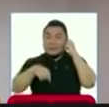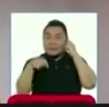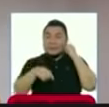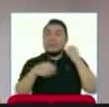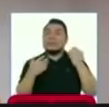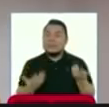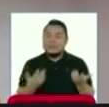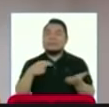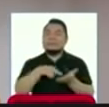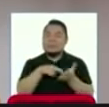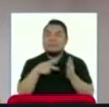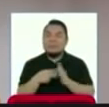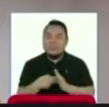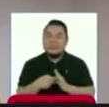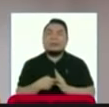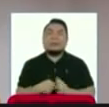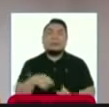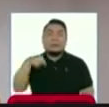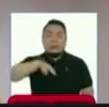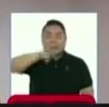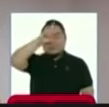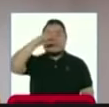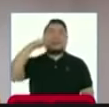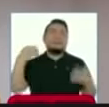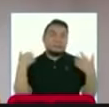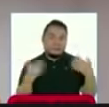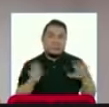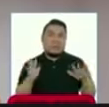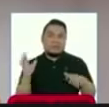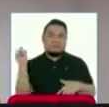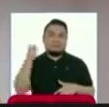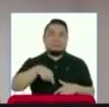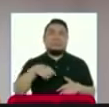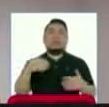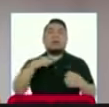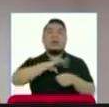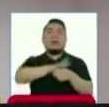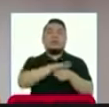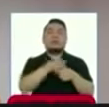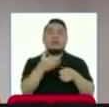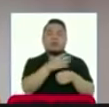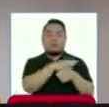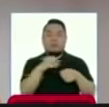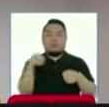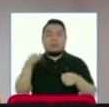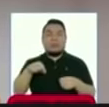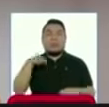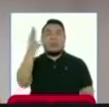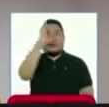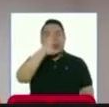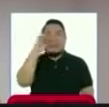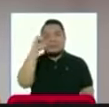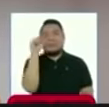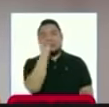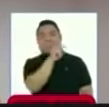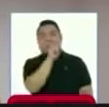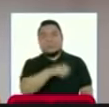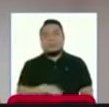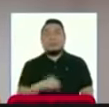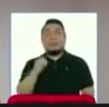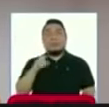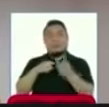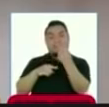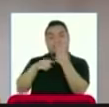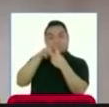país ya tenemos la nueva variante que está circulando en Europa, específicamente porque hay dos.